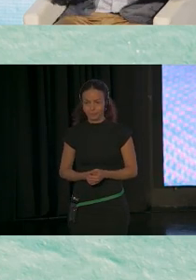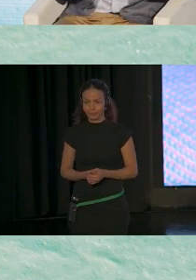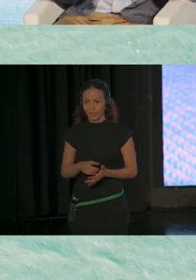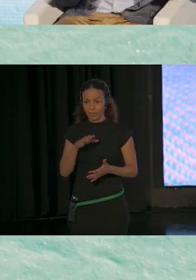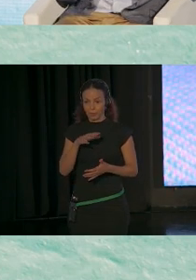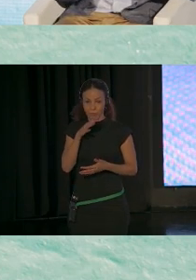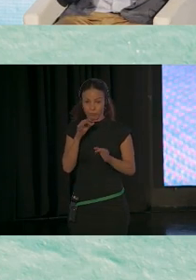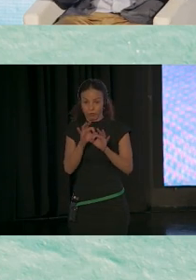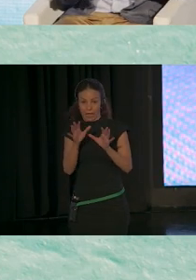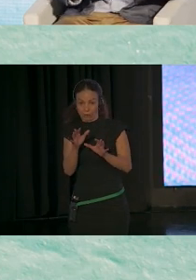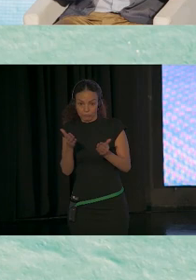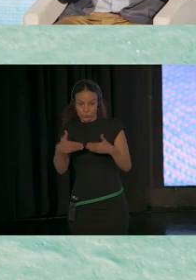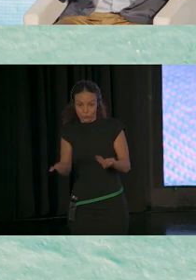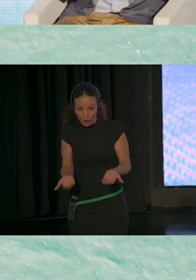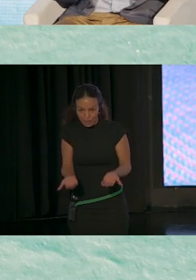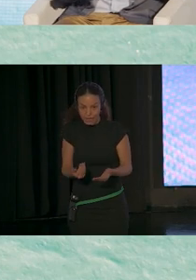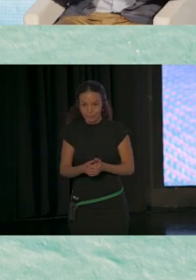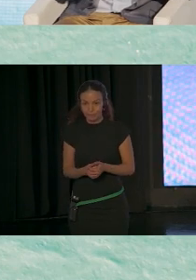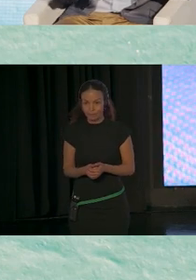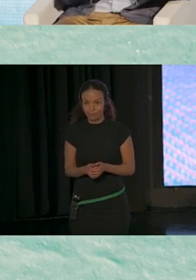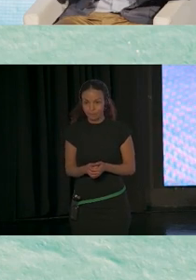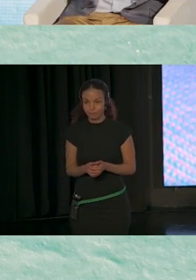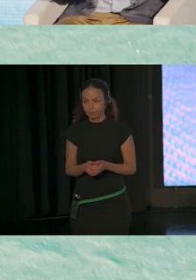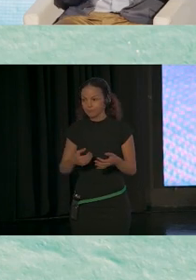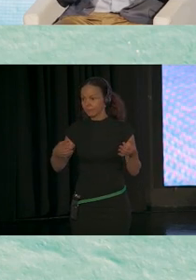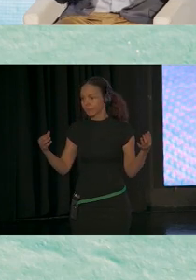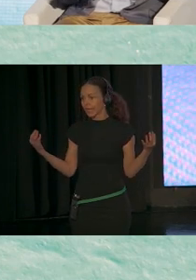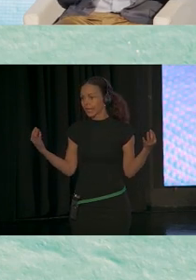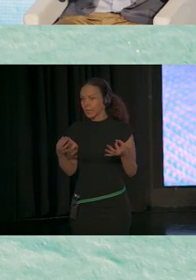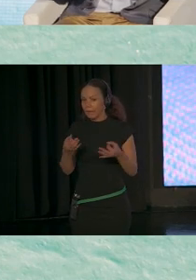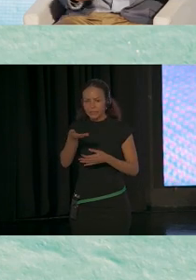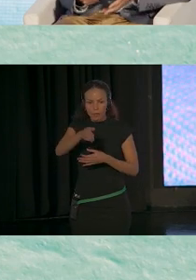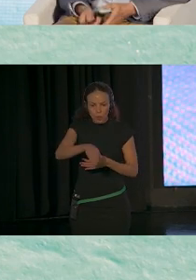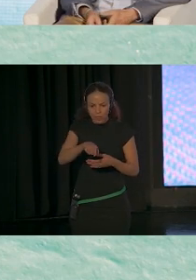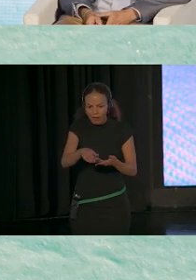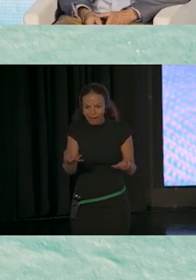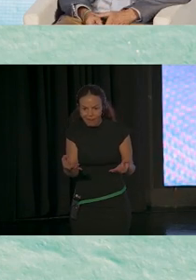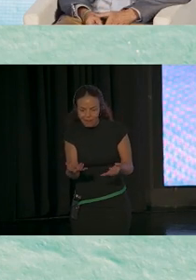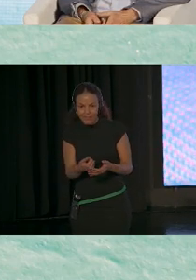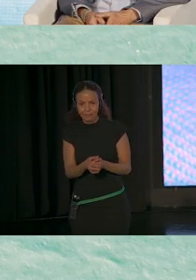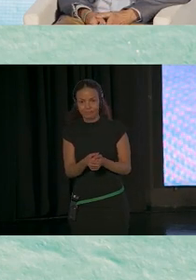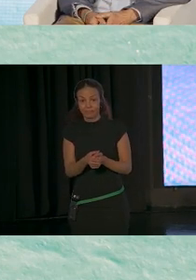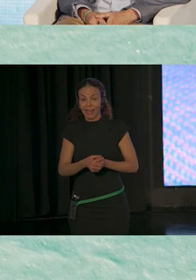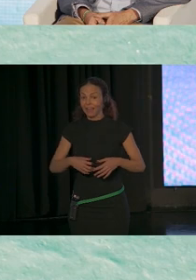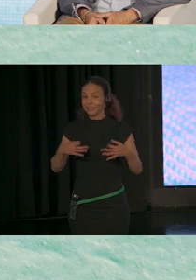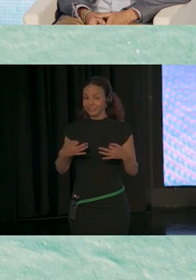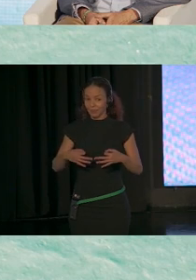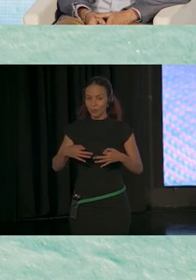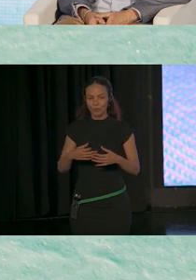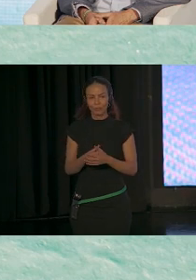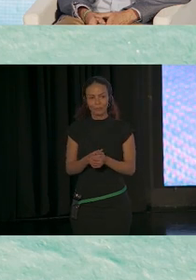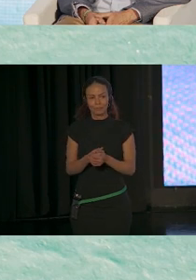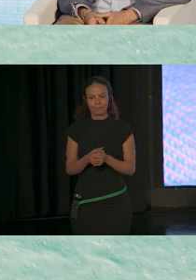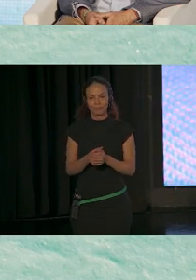Porque no estaba claro. Es decir, eso que está pasando, alguien se muere, ¿qué es? Y seguramente había que dotar